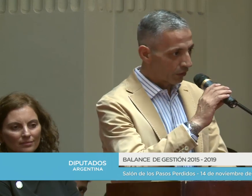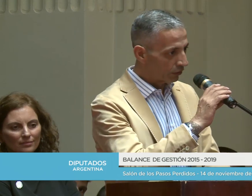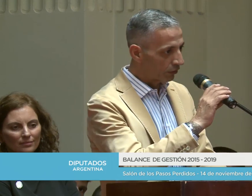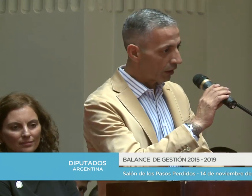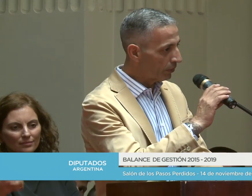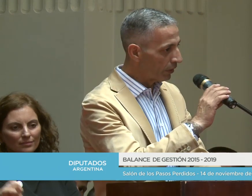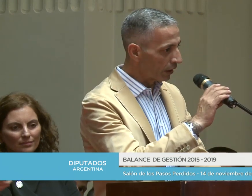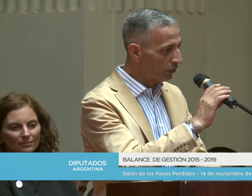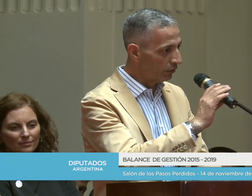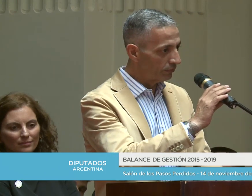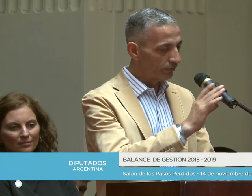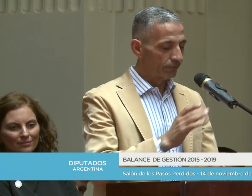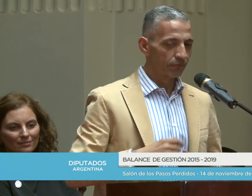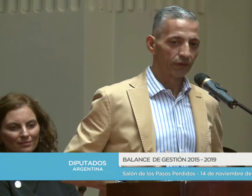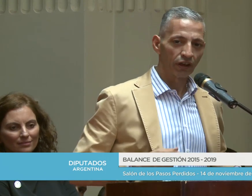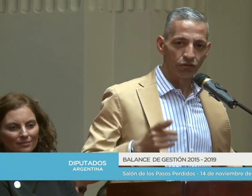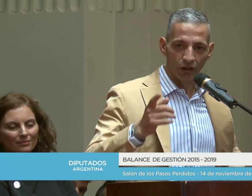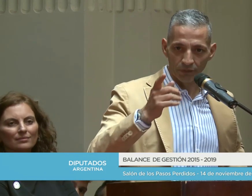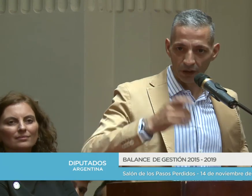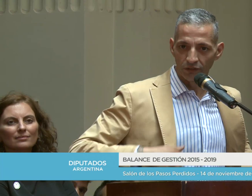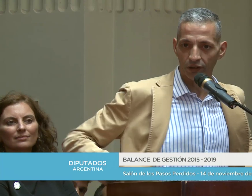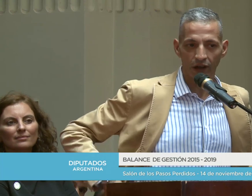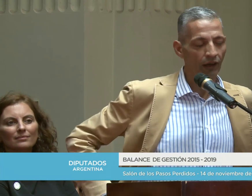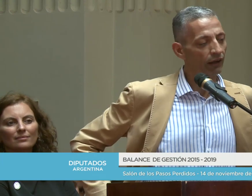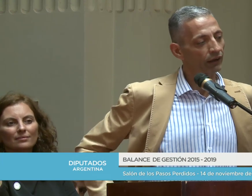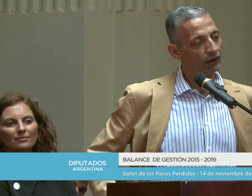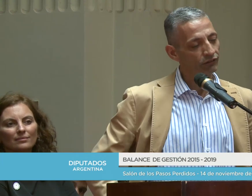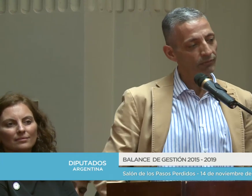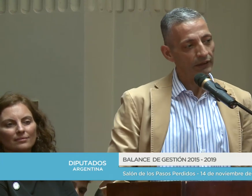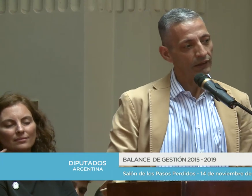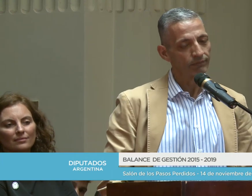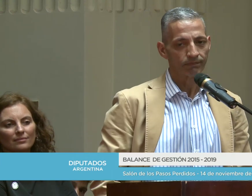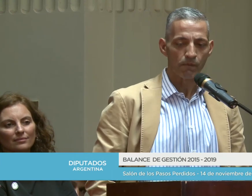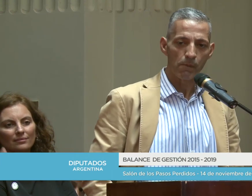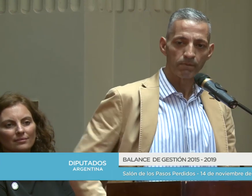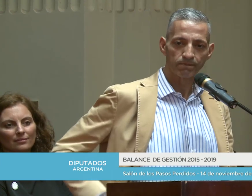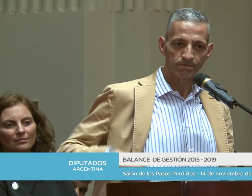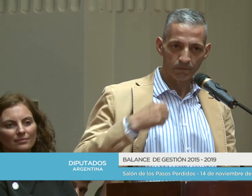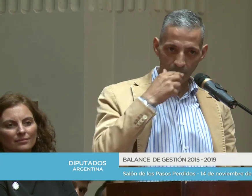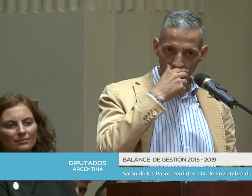Me acuerdo la primera reunión que hizo referencia recién Martín,